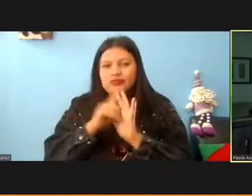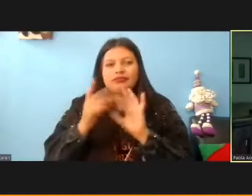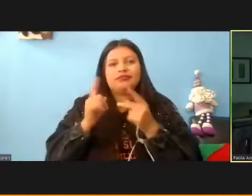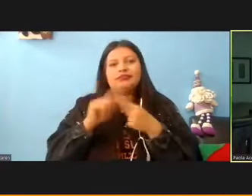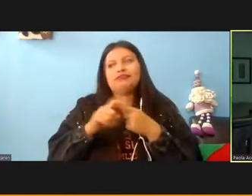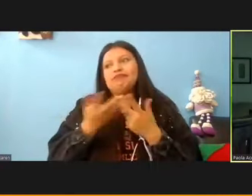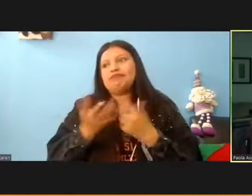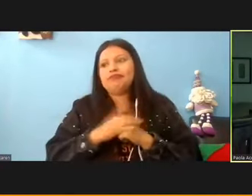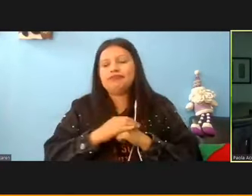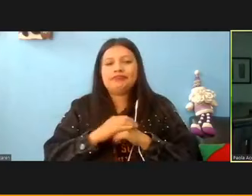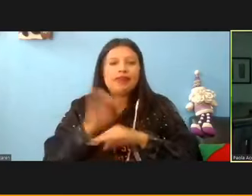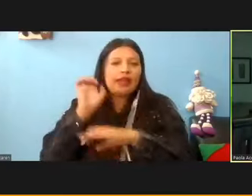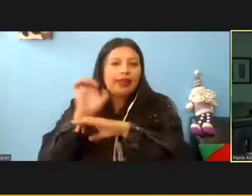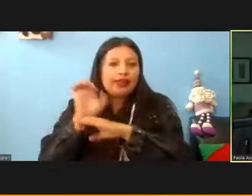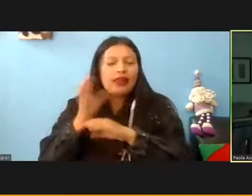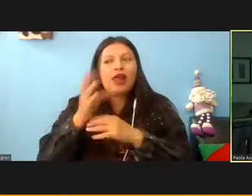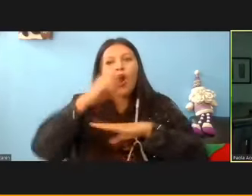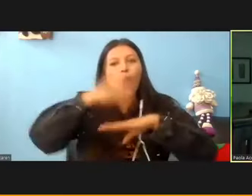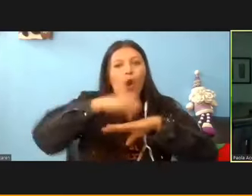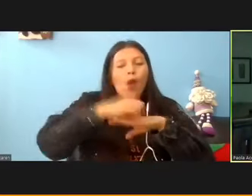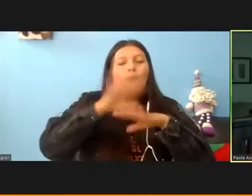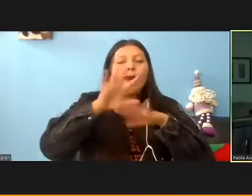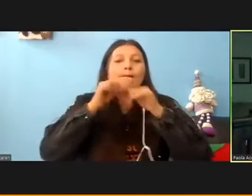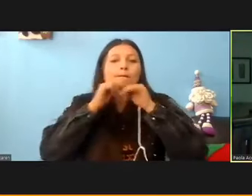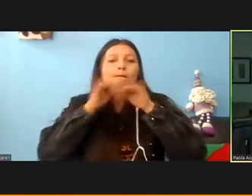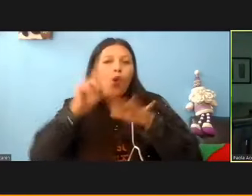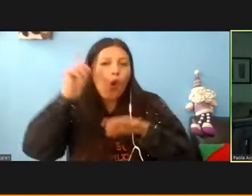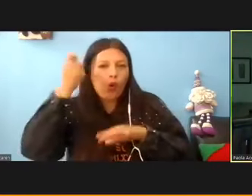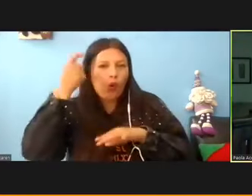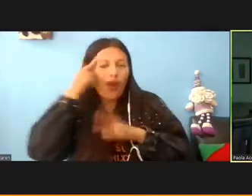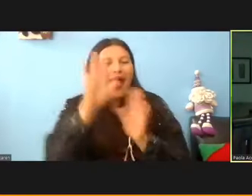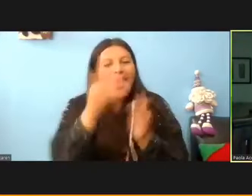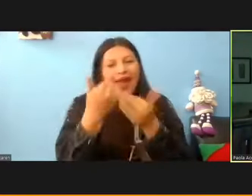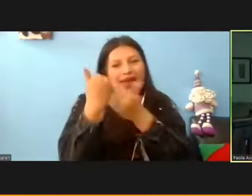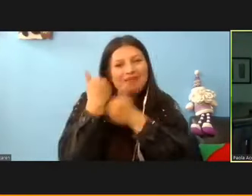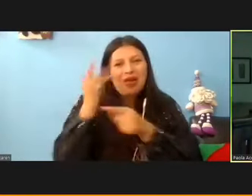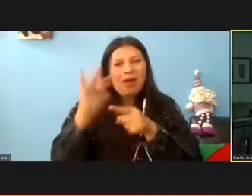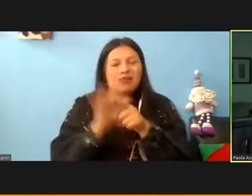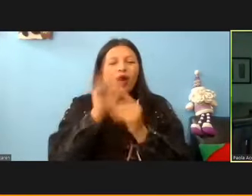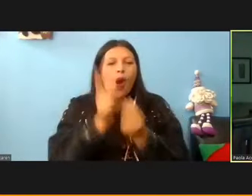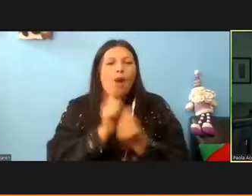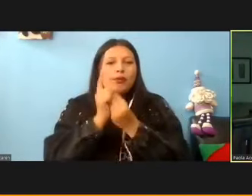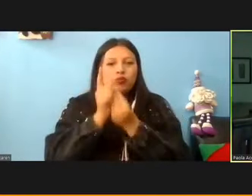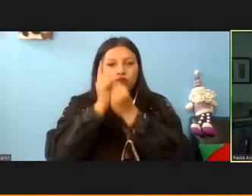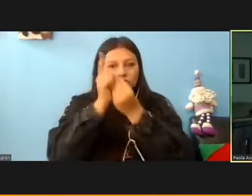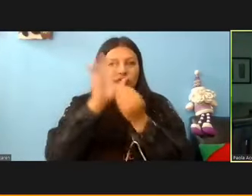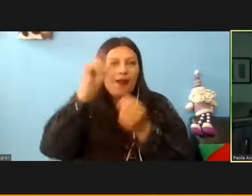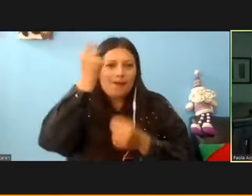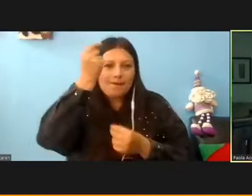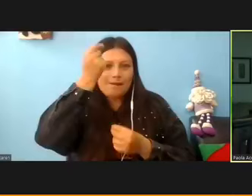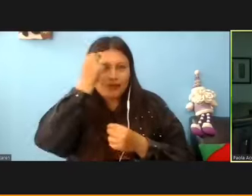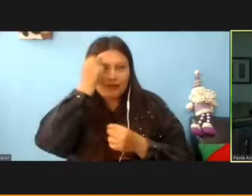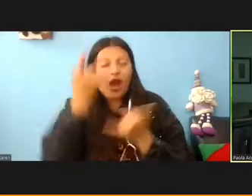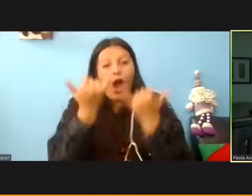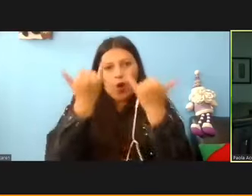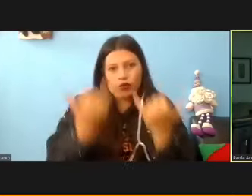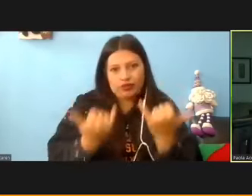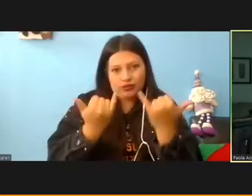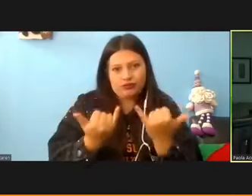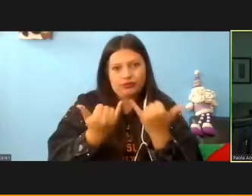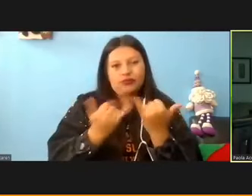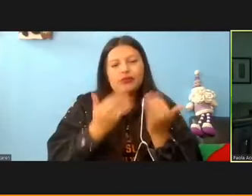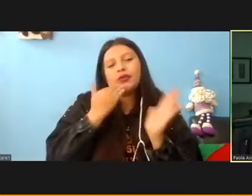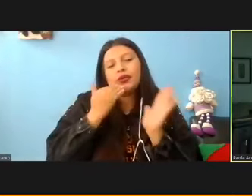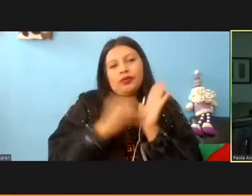entidades, organismos públicos, digamos, encargados de aplicar las políticas de la memoria actualmente, como